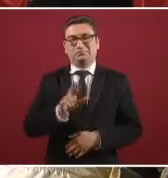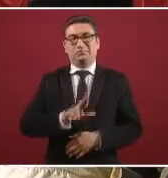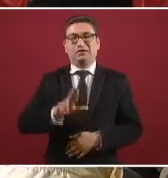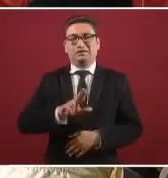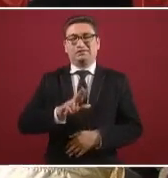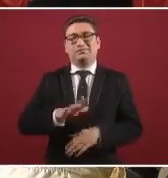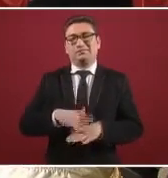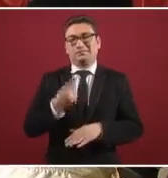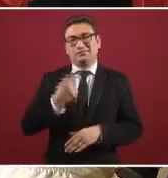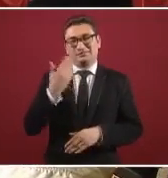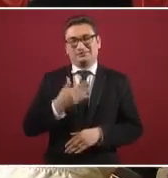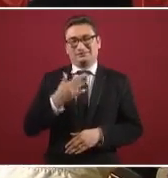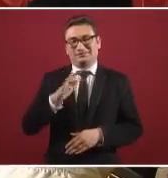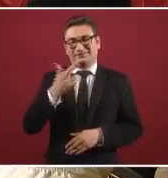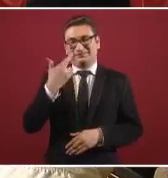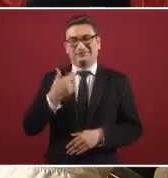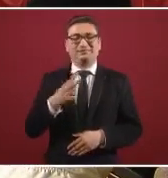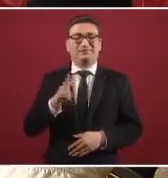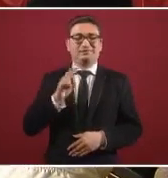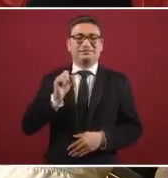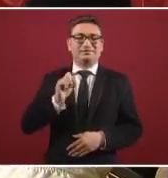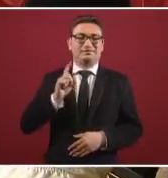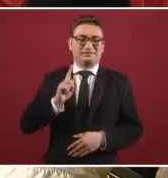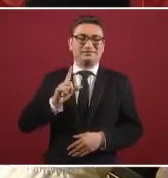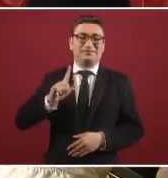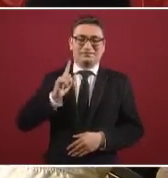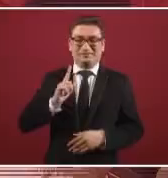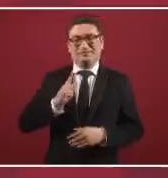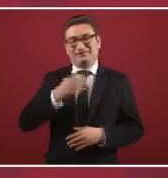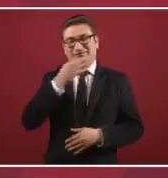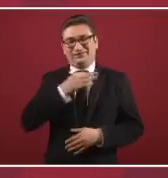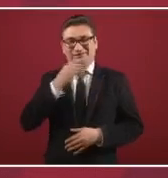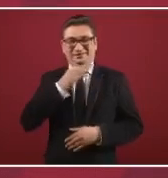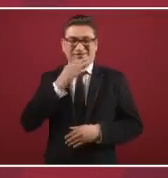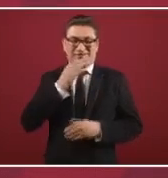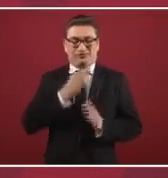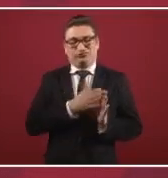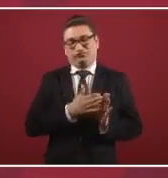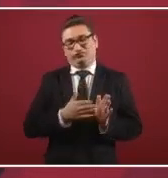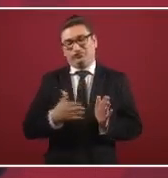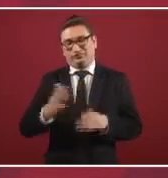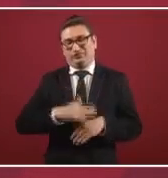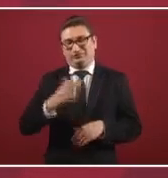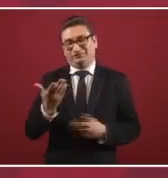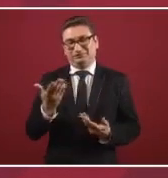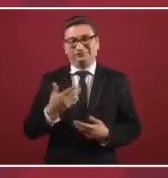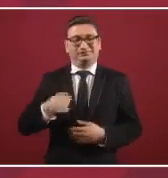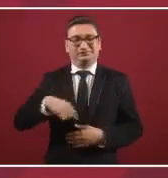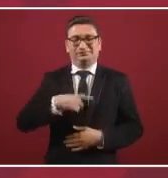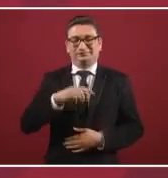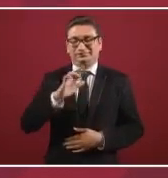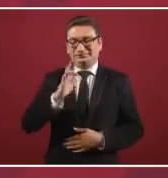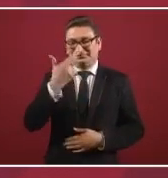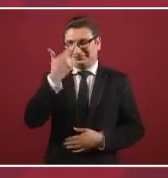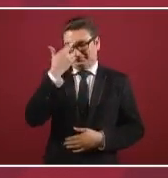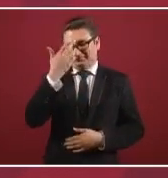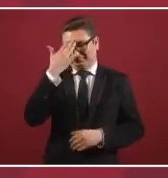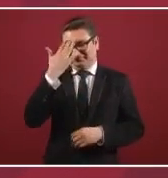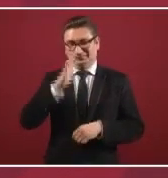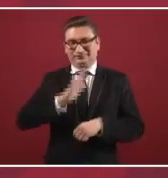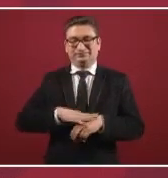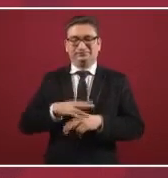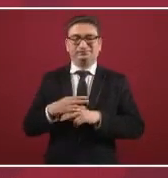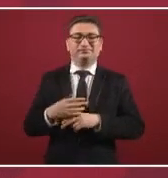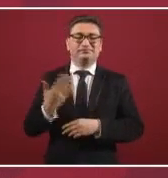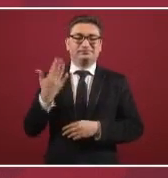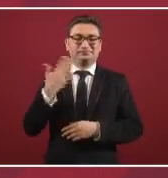porque fue un fin de semana largo con las festividades con motivo de la conmemoración